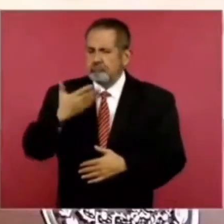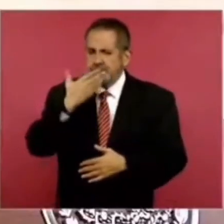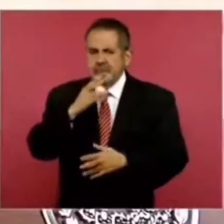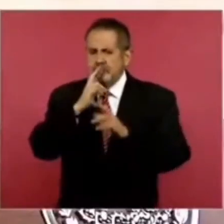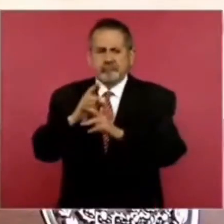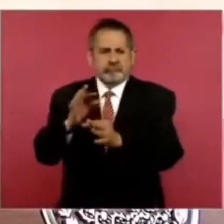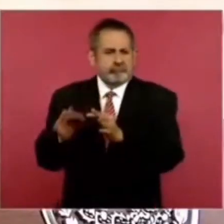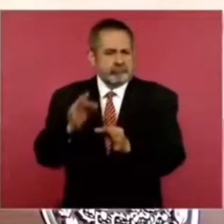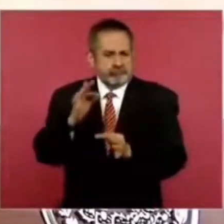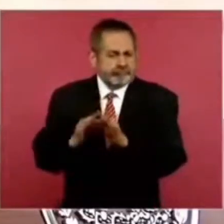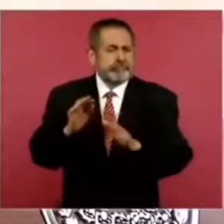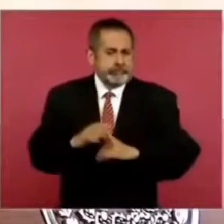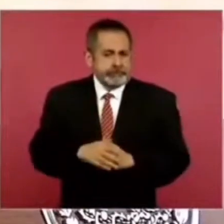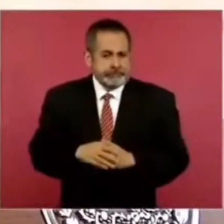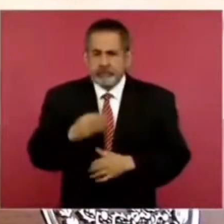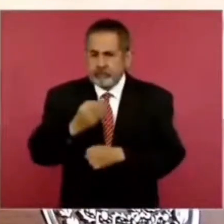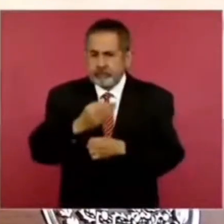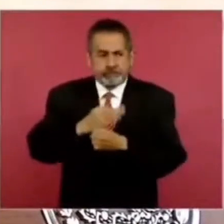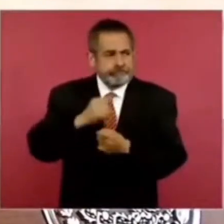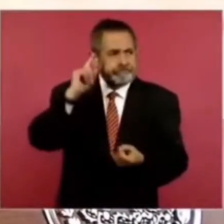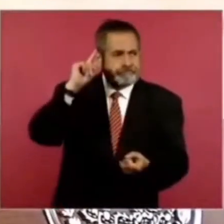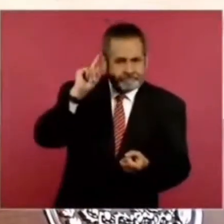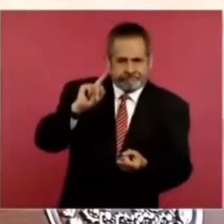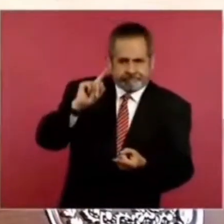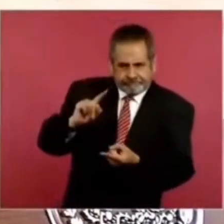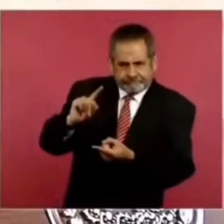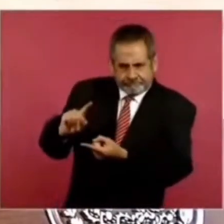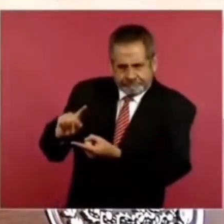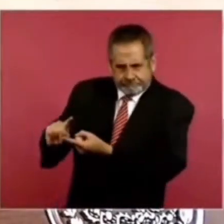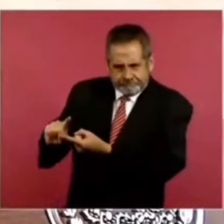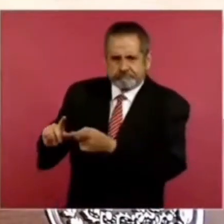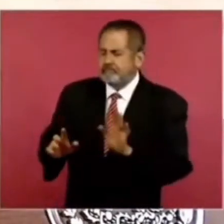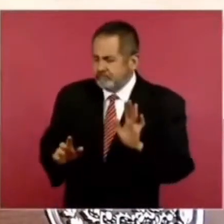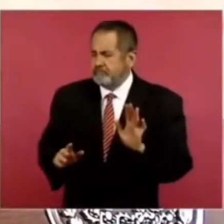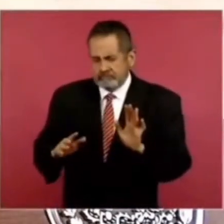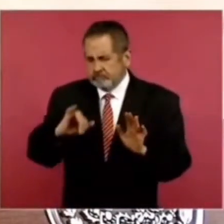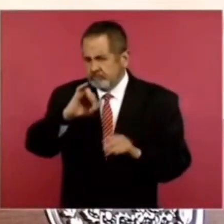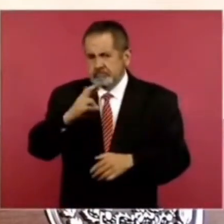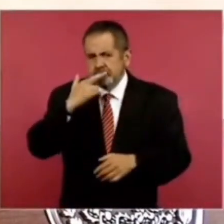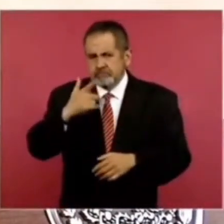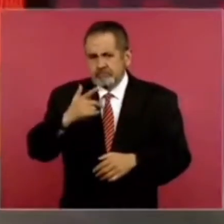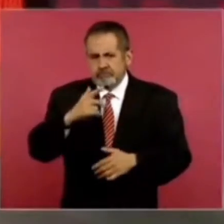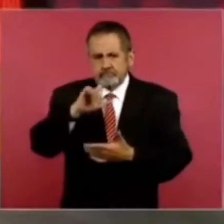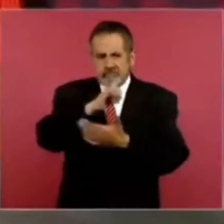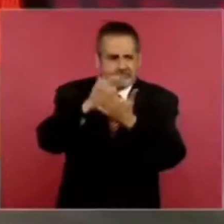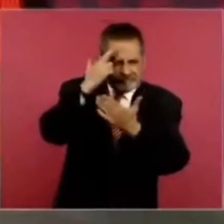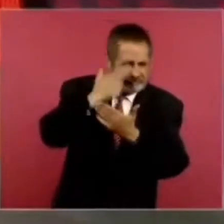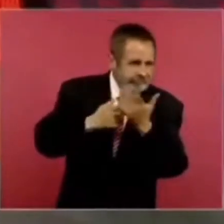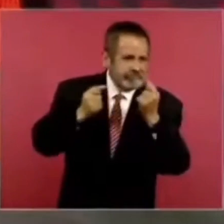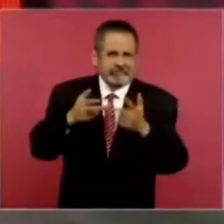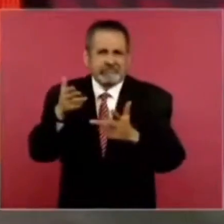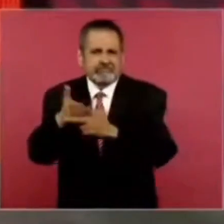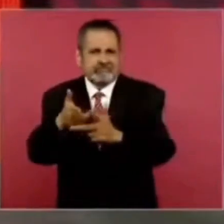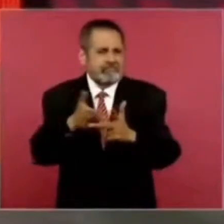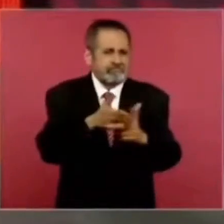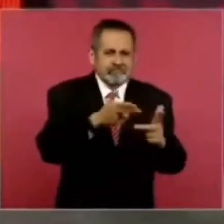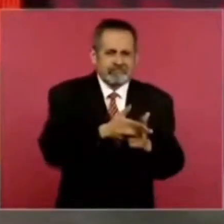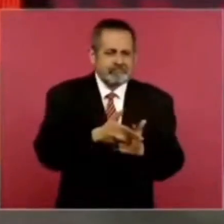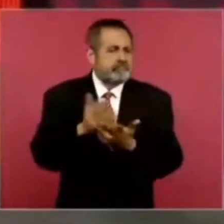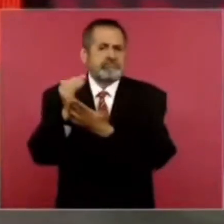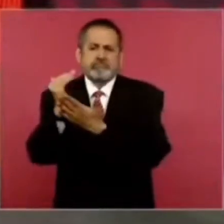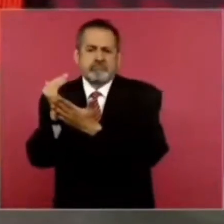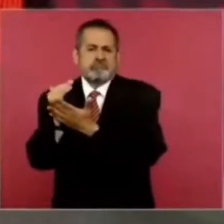Estamos disminuyendo la incidencia delictiva, los homicidios sobre todo.